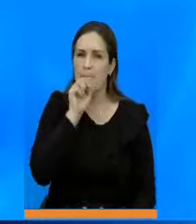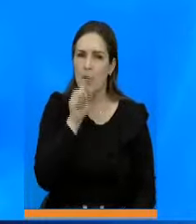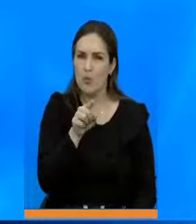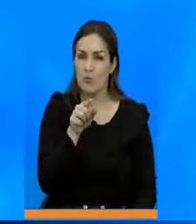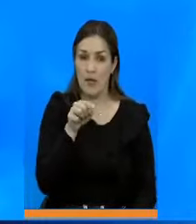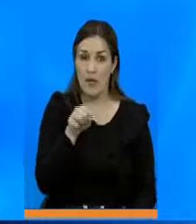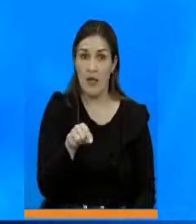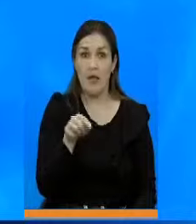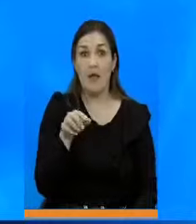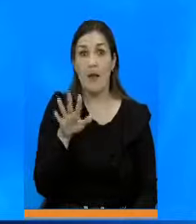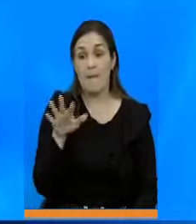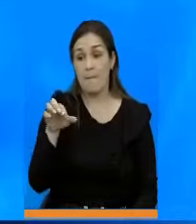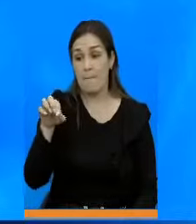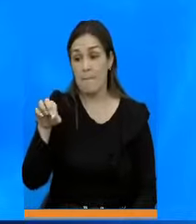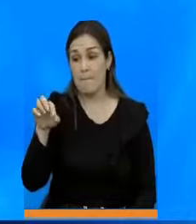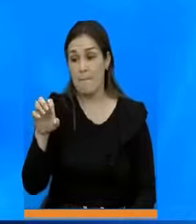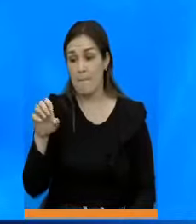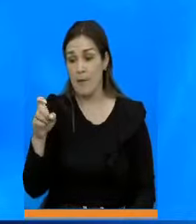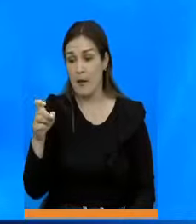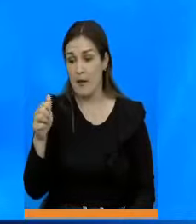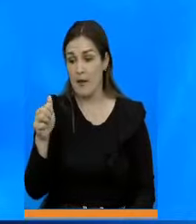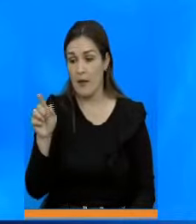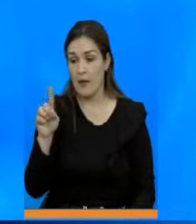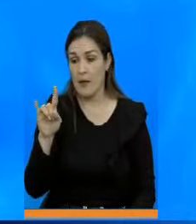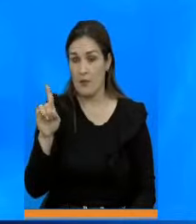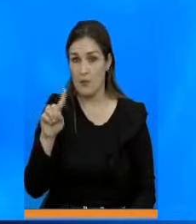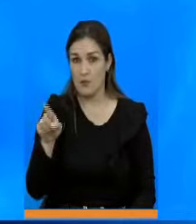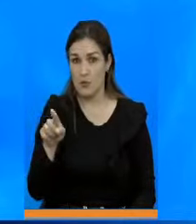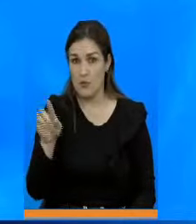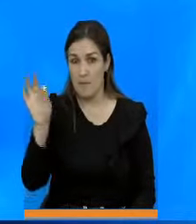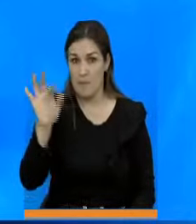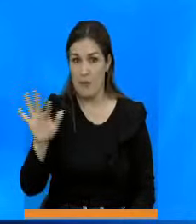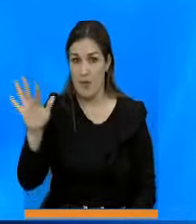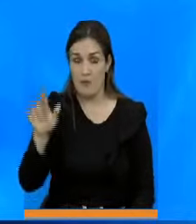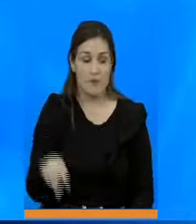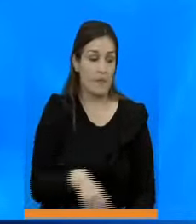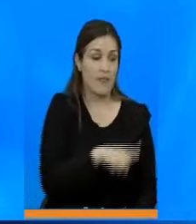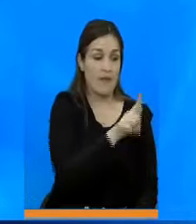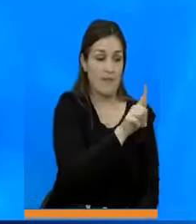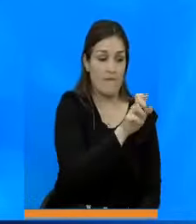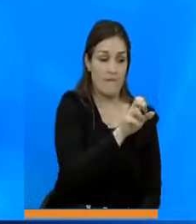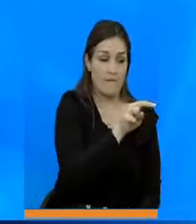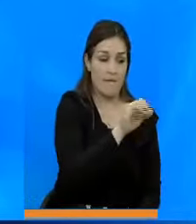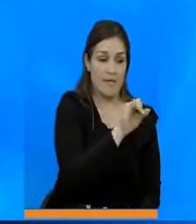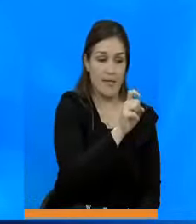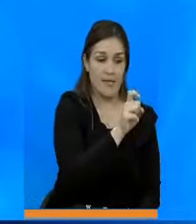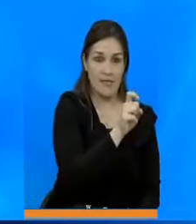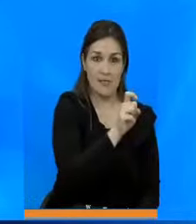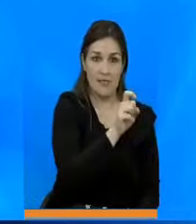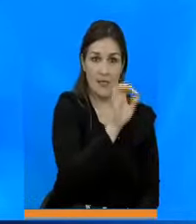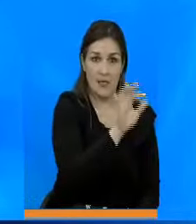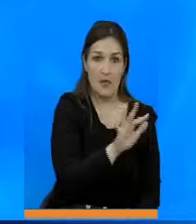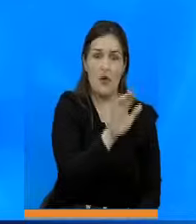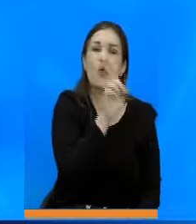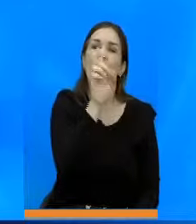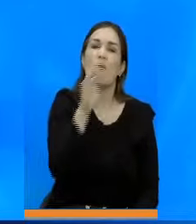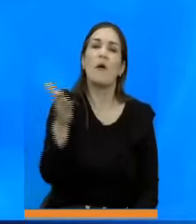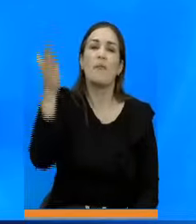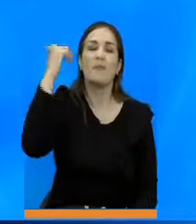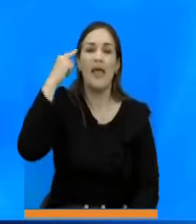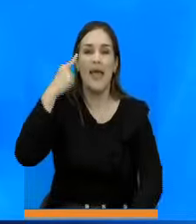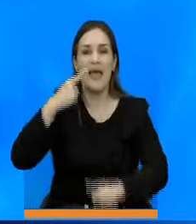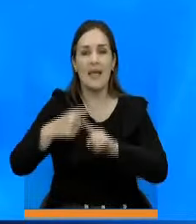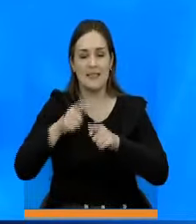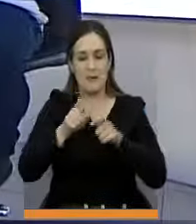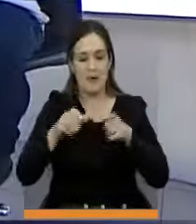Pegasus y Fénix? Se lo pregunto porque justamente en el debate también se conoció que exfuncionarios de Duque presentaron precisamente esta propuesta